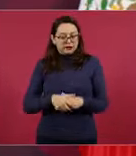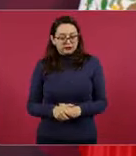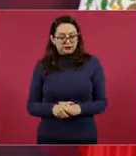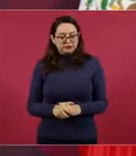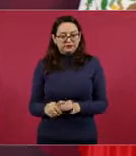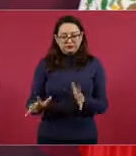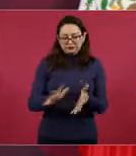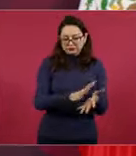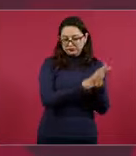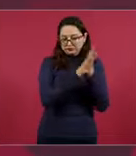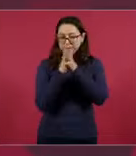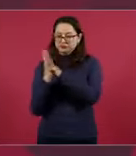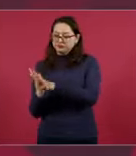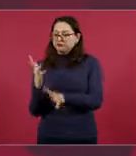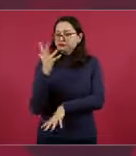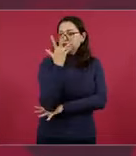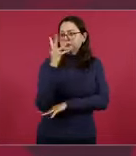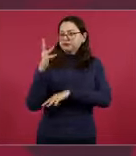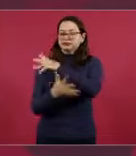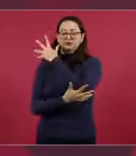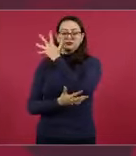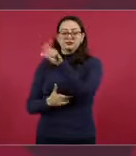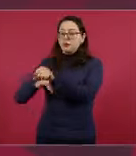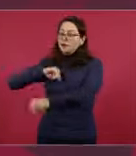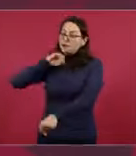en área natural protegida.